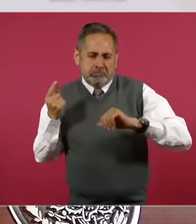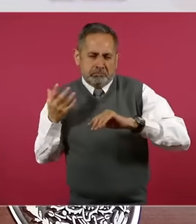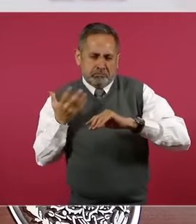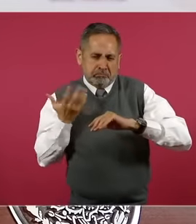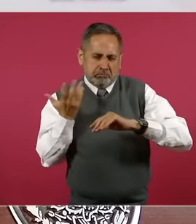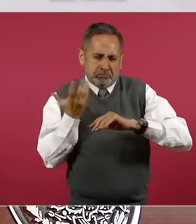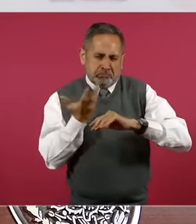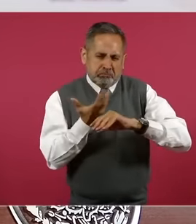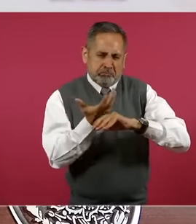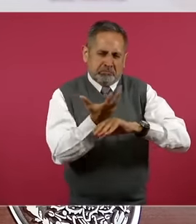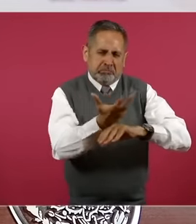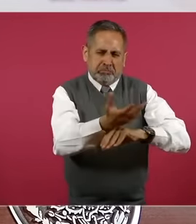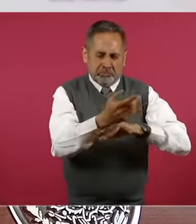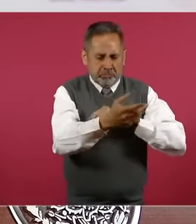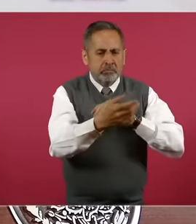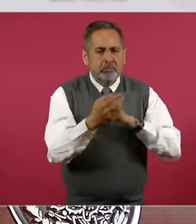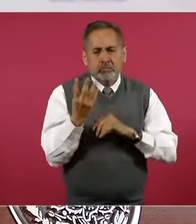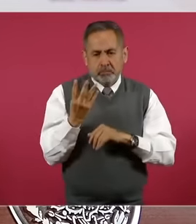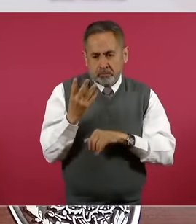el huracán, hace 4 días.